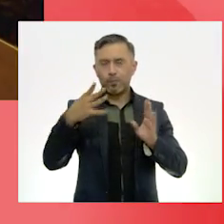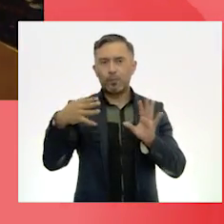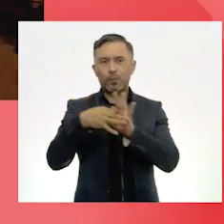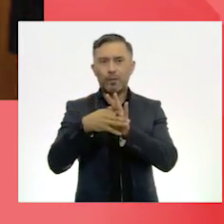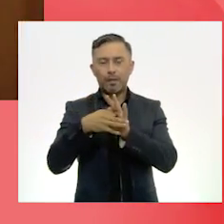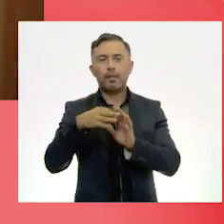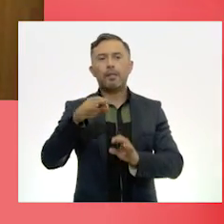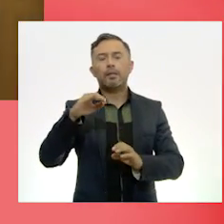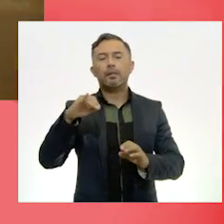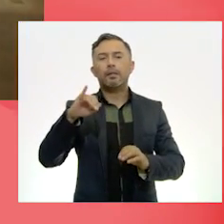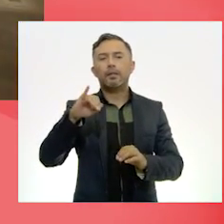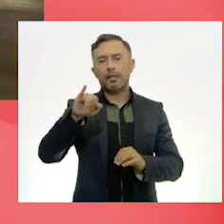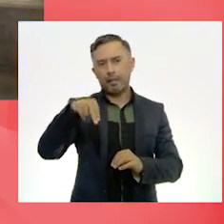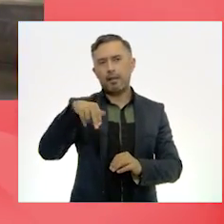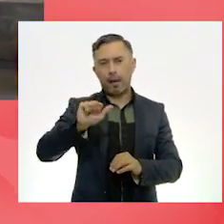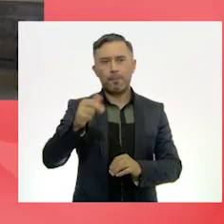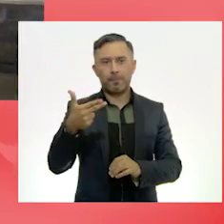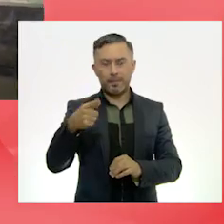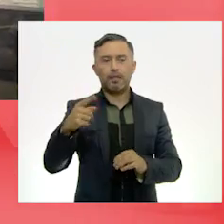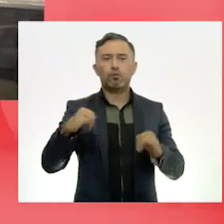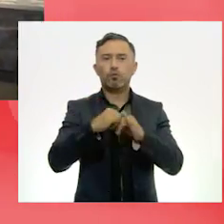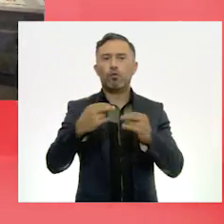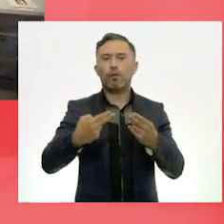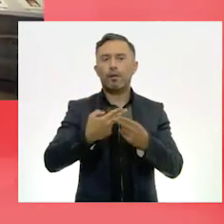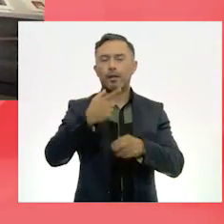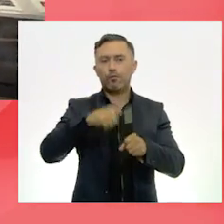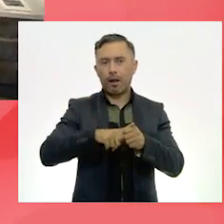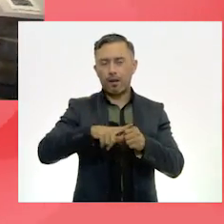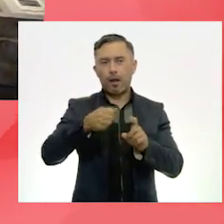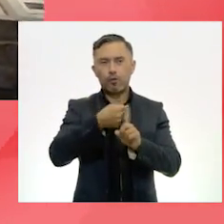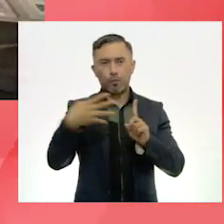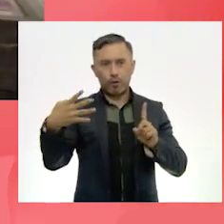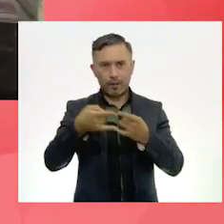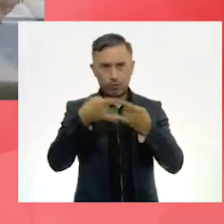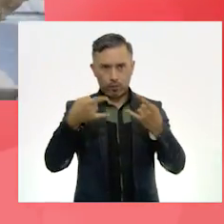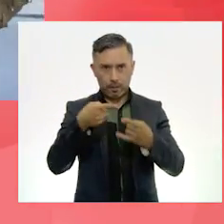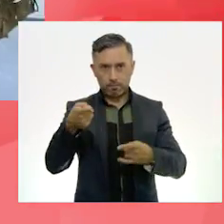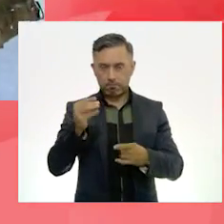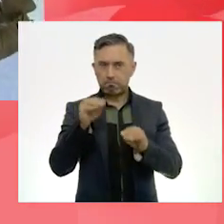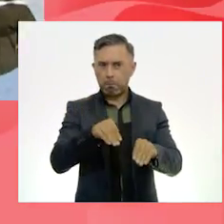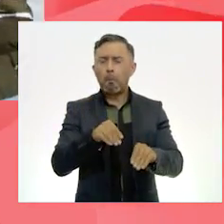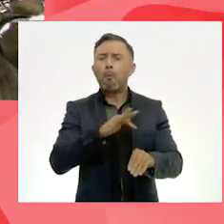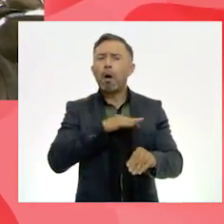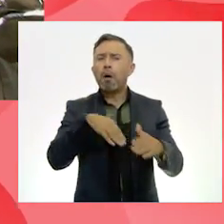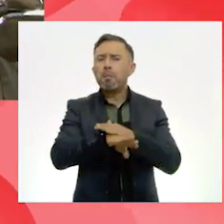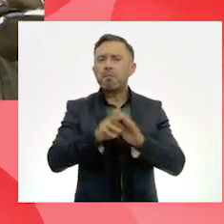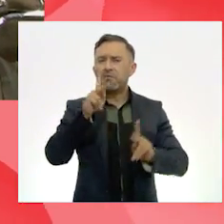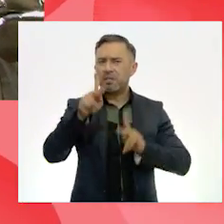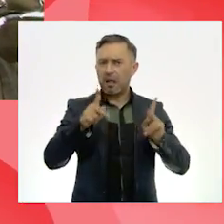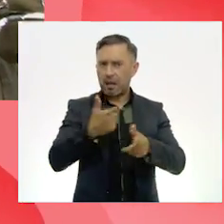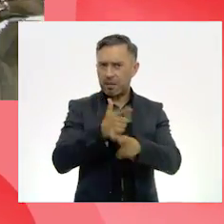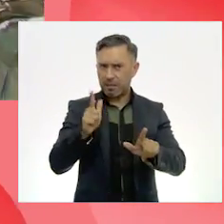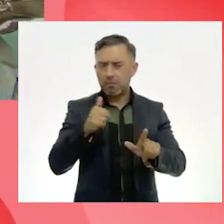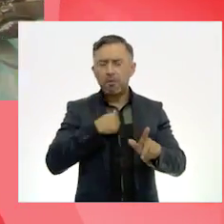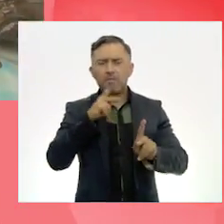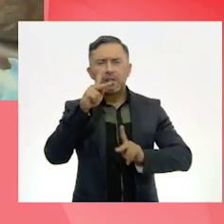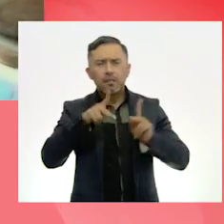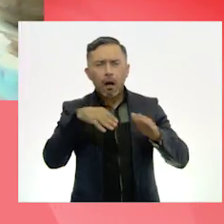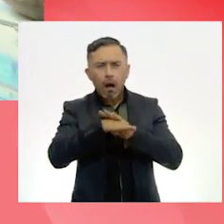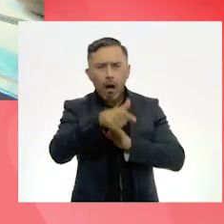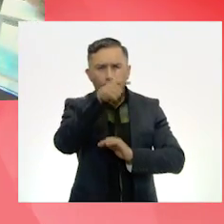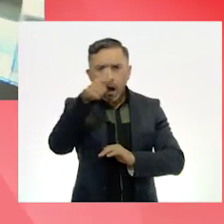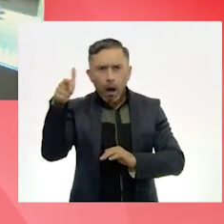Nacional de Antropología e Historia. Por supuesto, se puede visitar. y visitarlo es un viaje a través de más